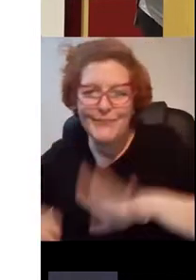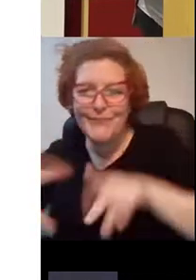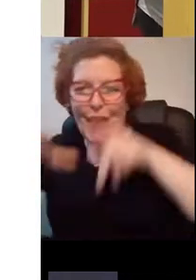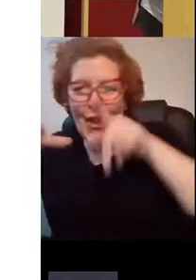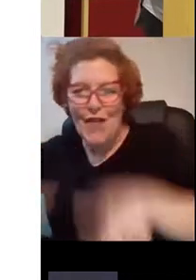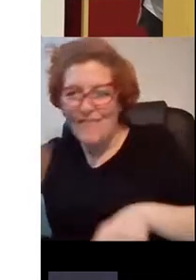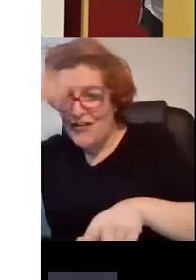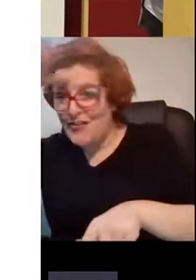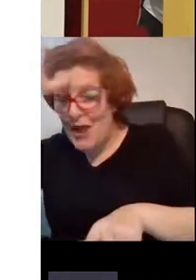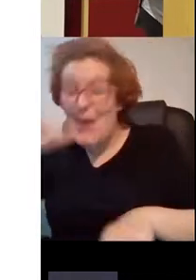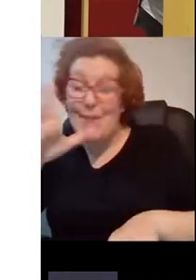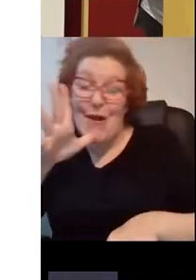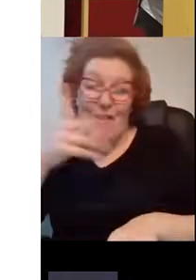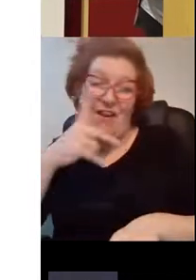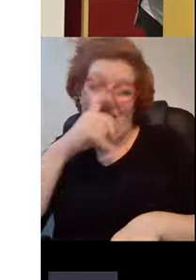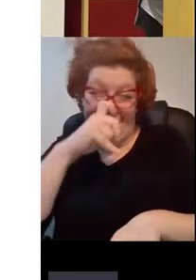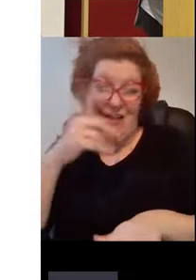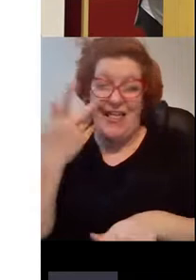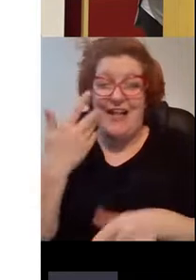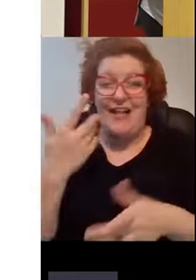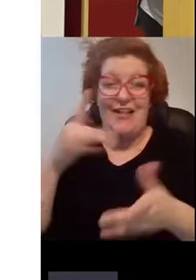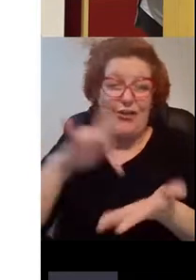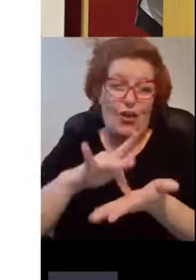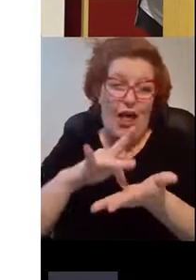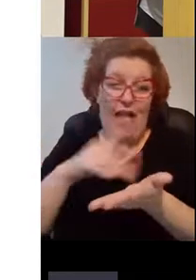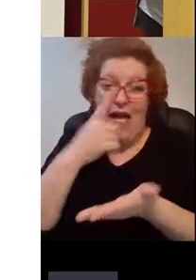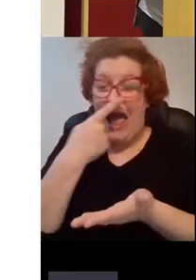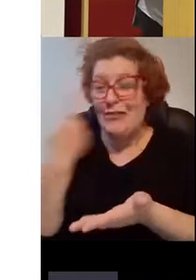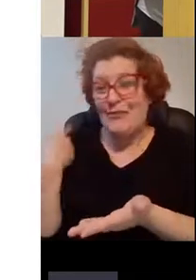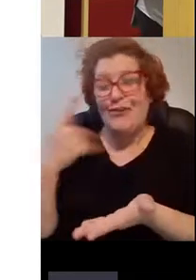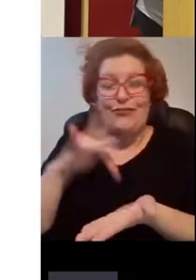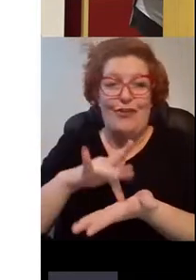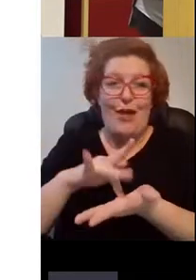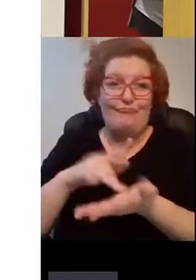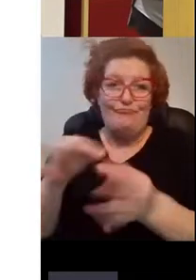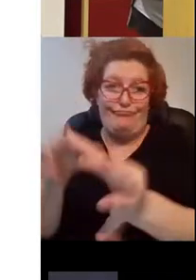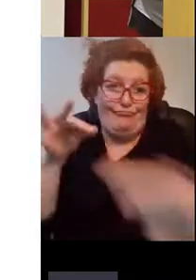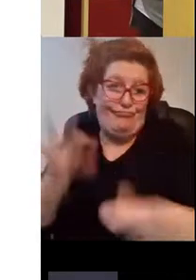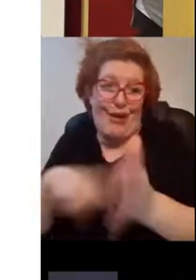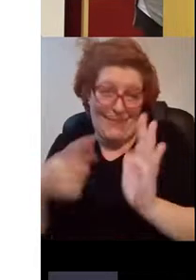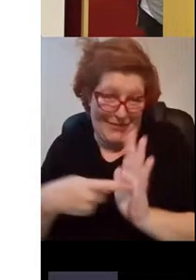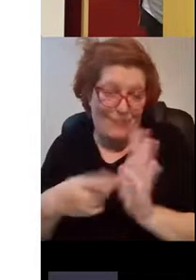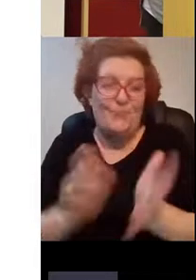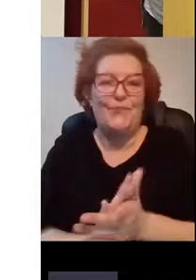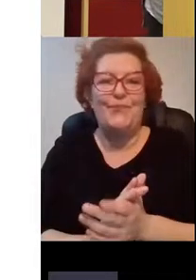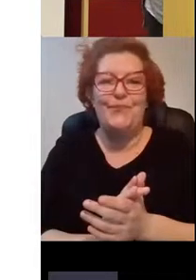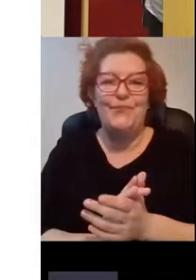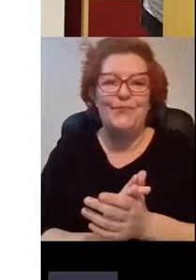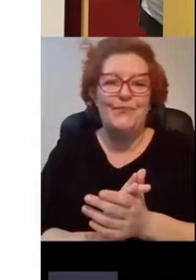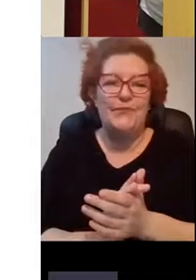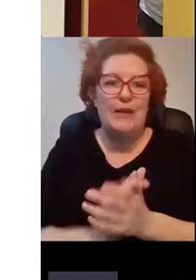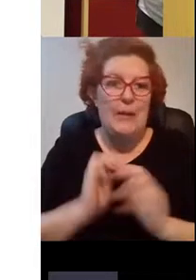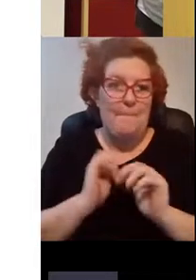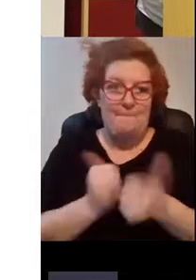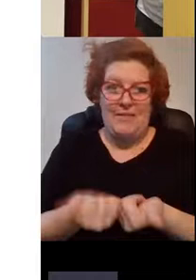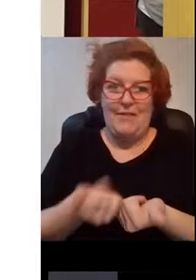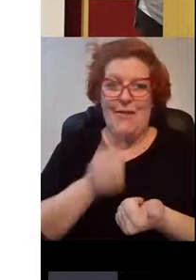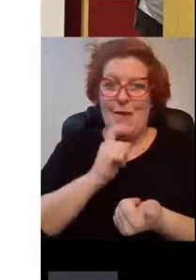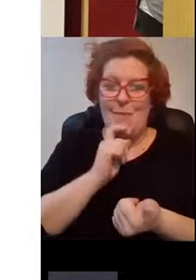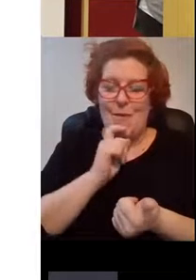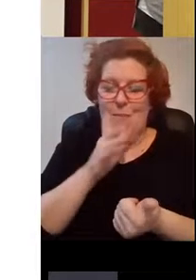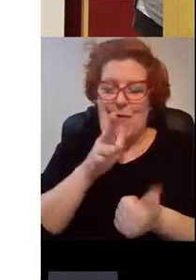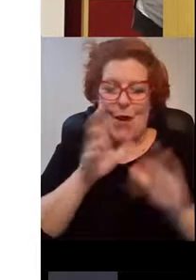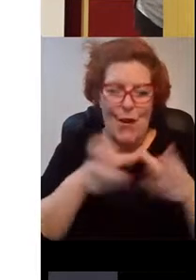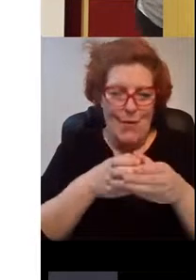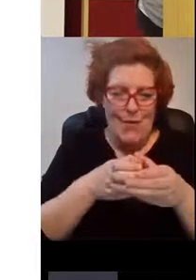docencia completamente en remoto del curso pasado. El punto de partida es la exposición oral en grupo, ya